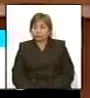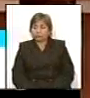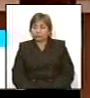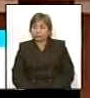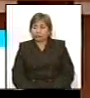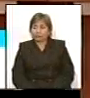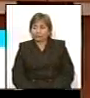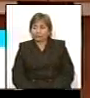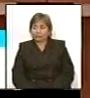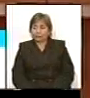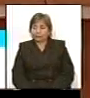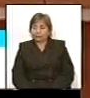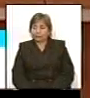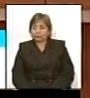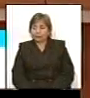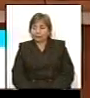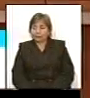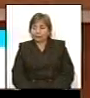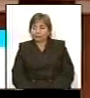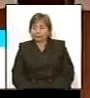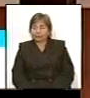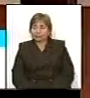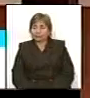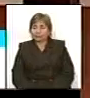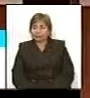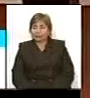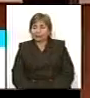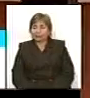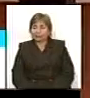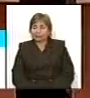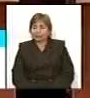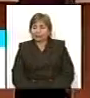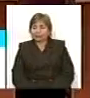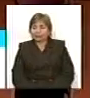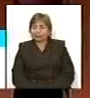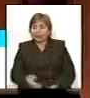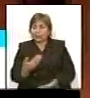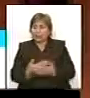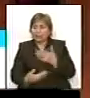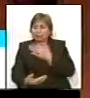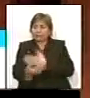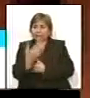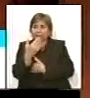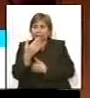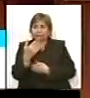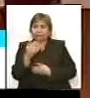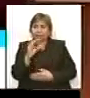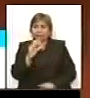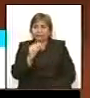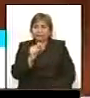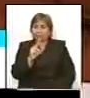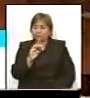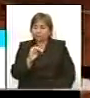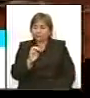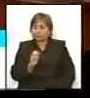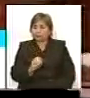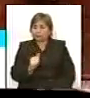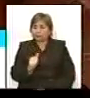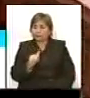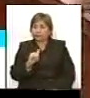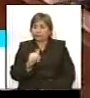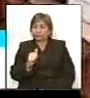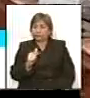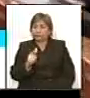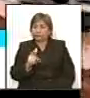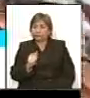Y Minagri. Bueno, buenos días con todos. Soy Carmen Ayala, jefa encargada